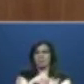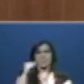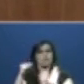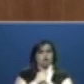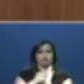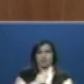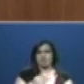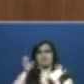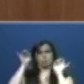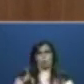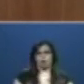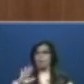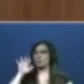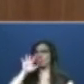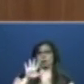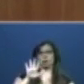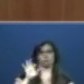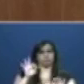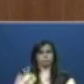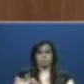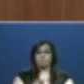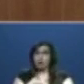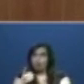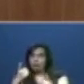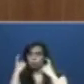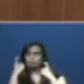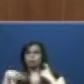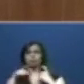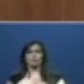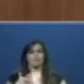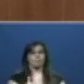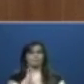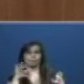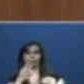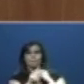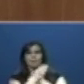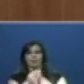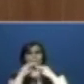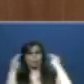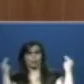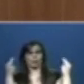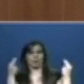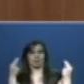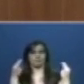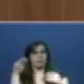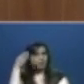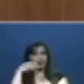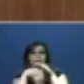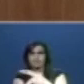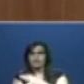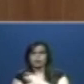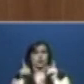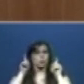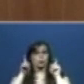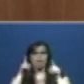ahora es decir el cinco para que los alumnos puedan beneficiarse de una ayuda pública de acceso a cualquiera de los niveles